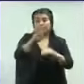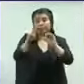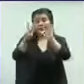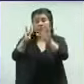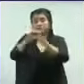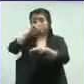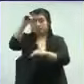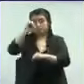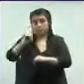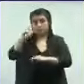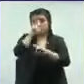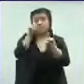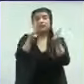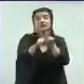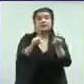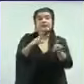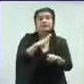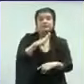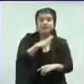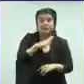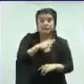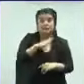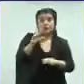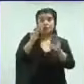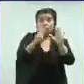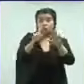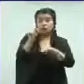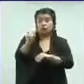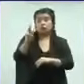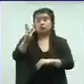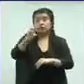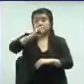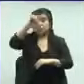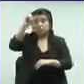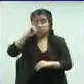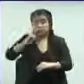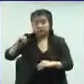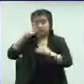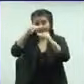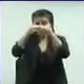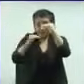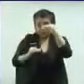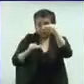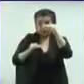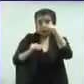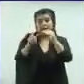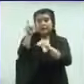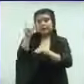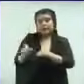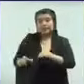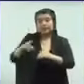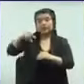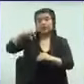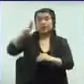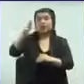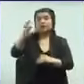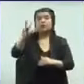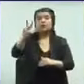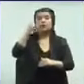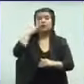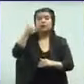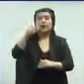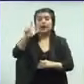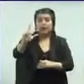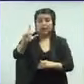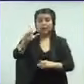11.37% y tenemos también un 8.3% de reducción en el caso de la Provial. Lo